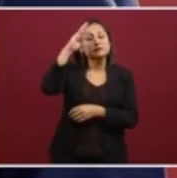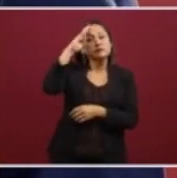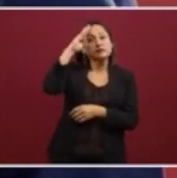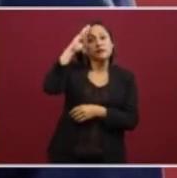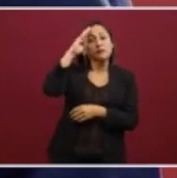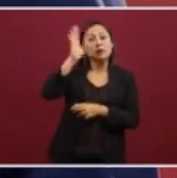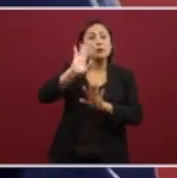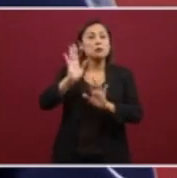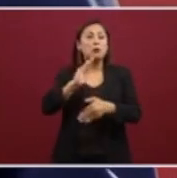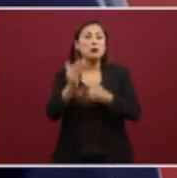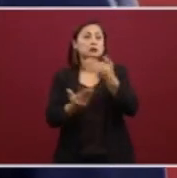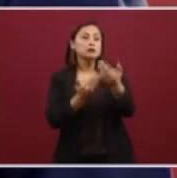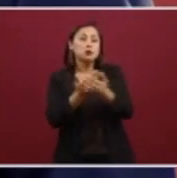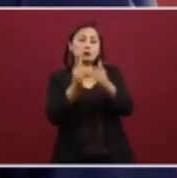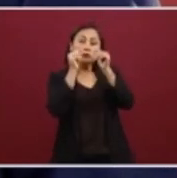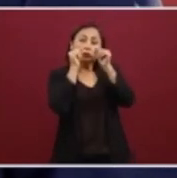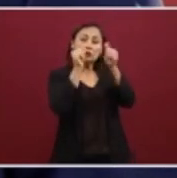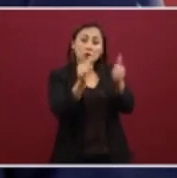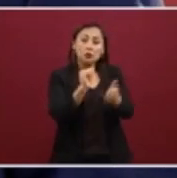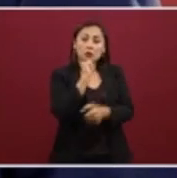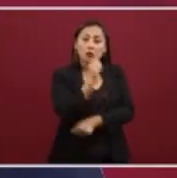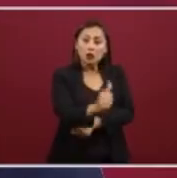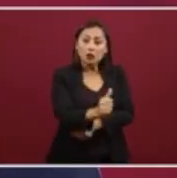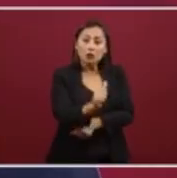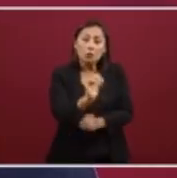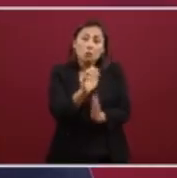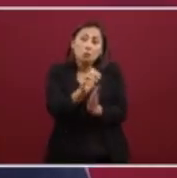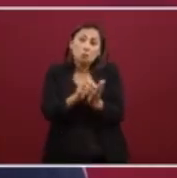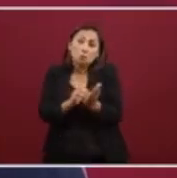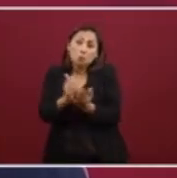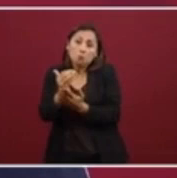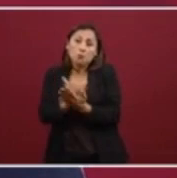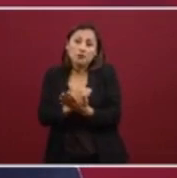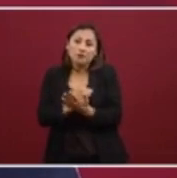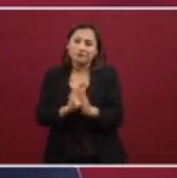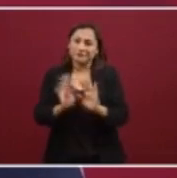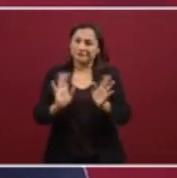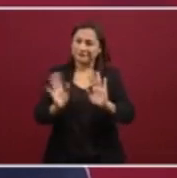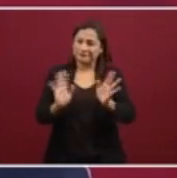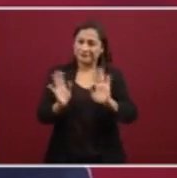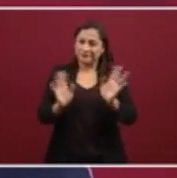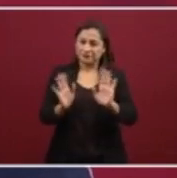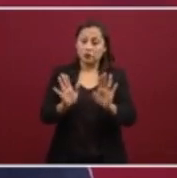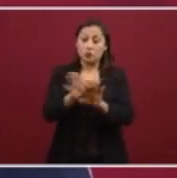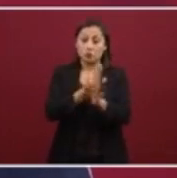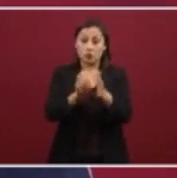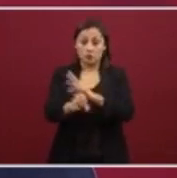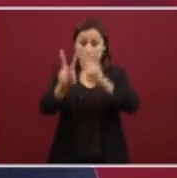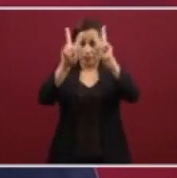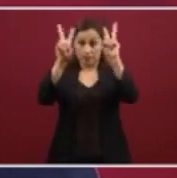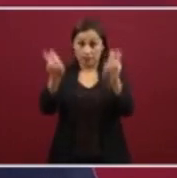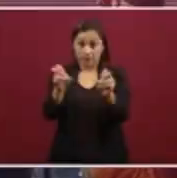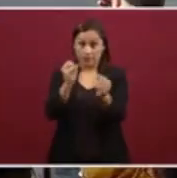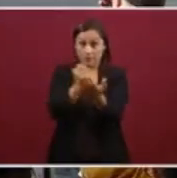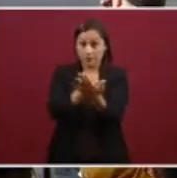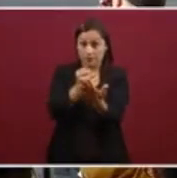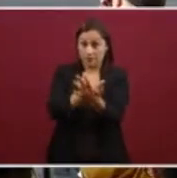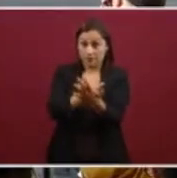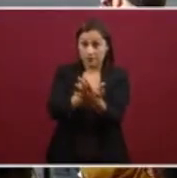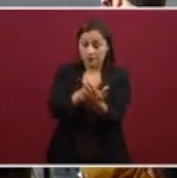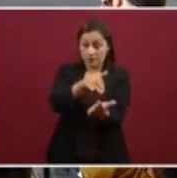sin servicios a la gente. En el caso concreto de la recaudación, puedo